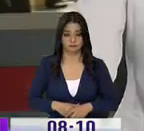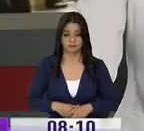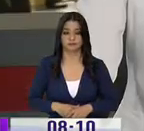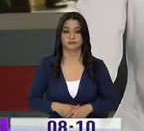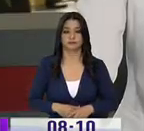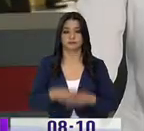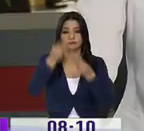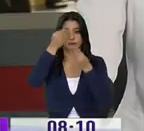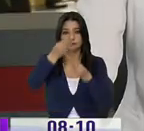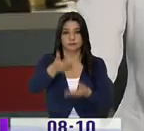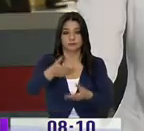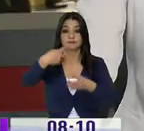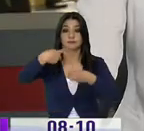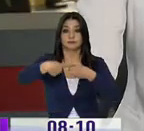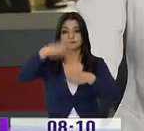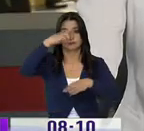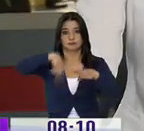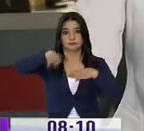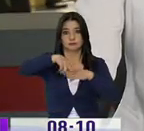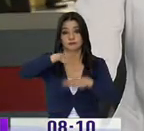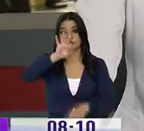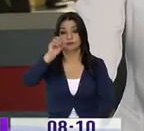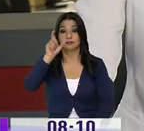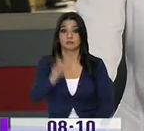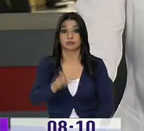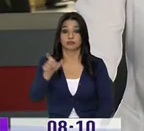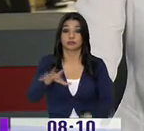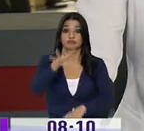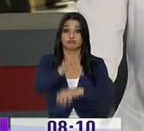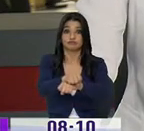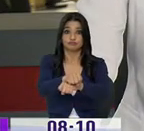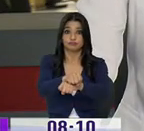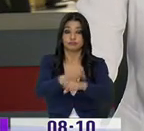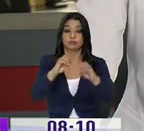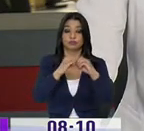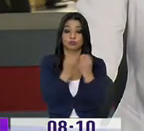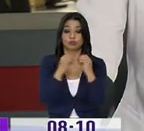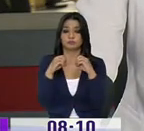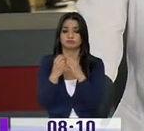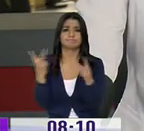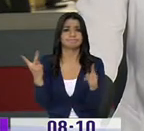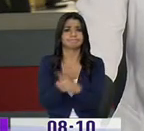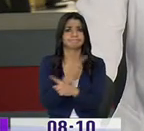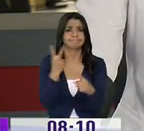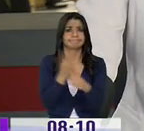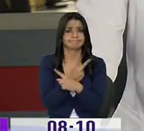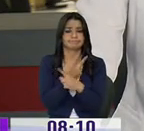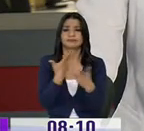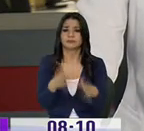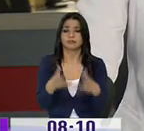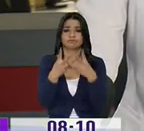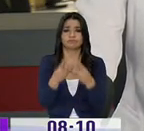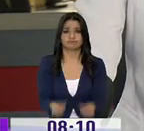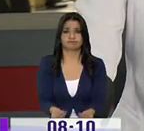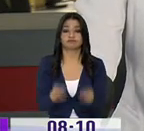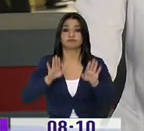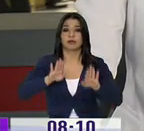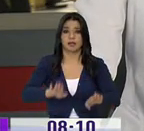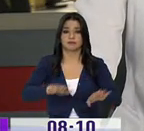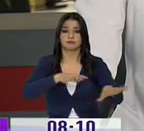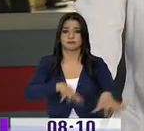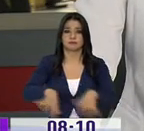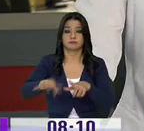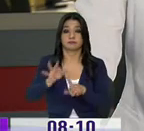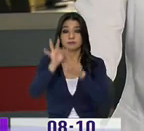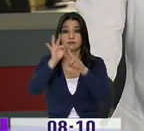ahora noticias del ámbito nacional. Más de 90 personas detenidas y varias organizaciones delictivas desarticuladas es el resultado del